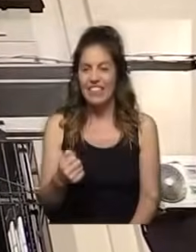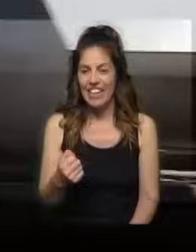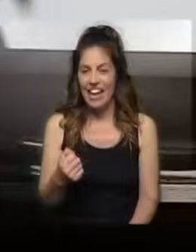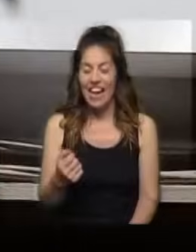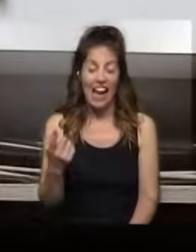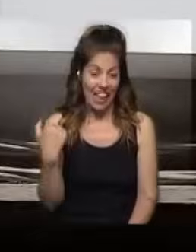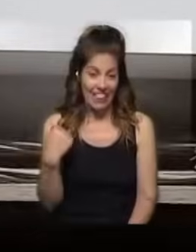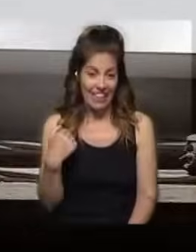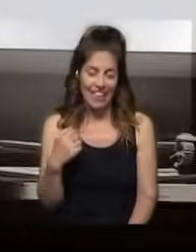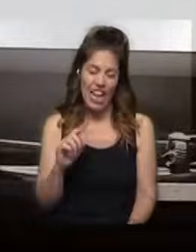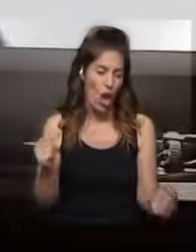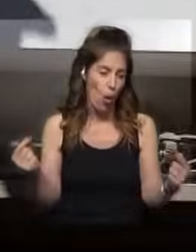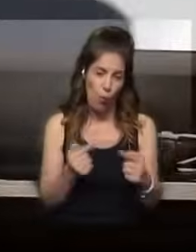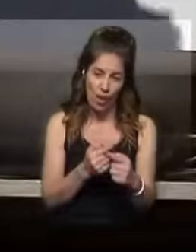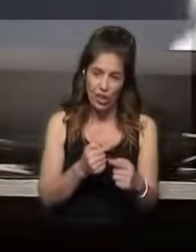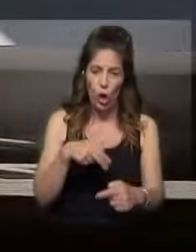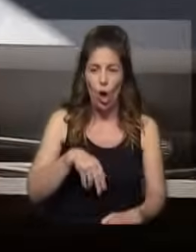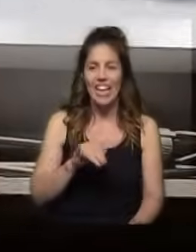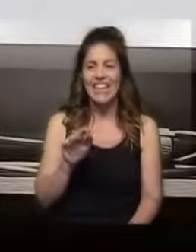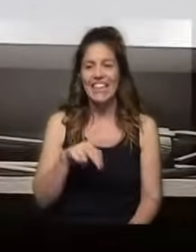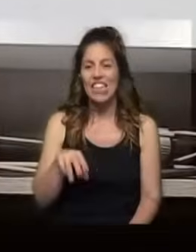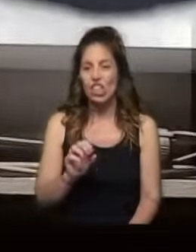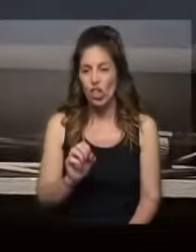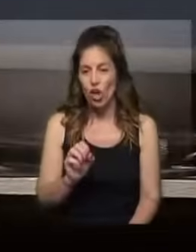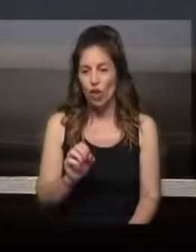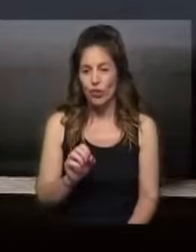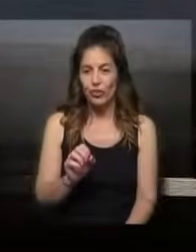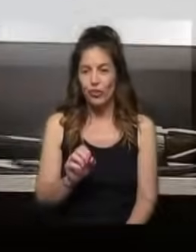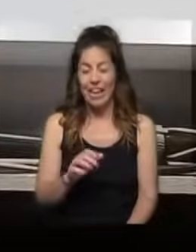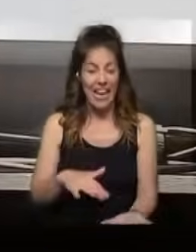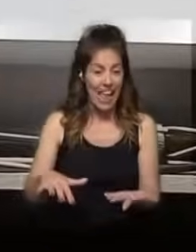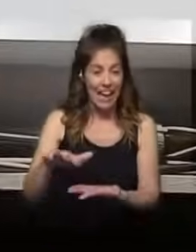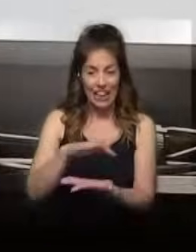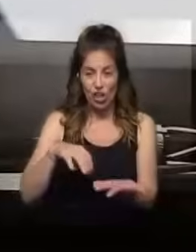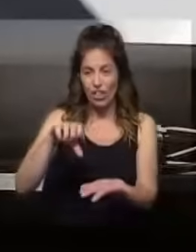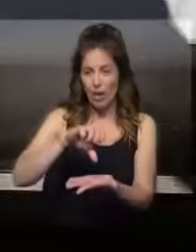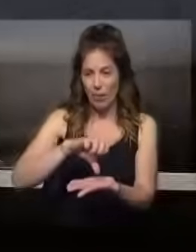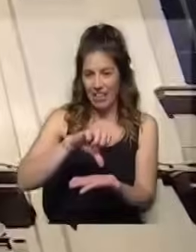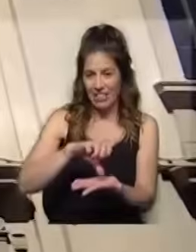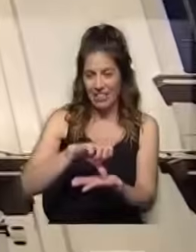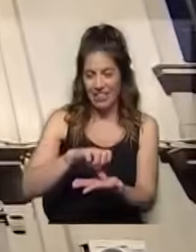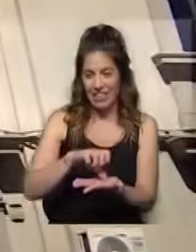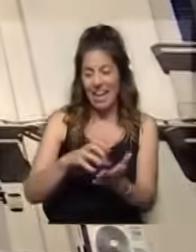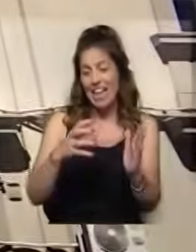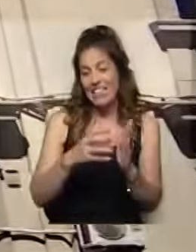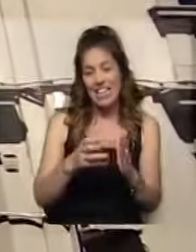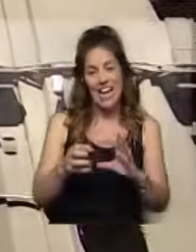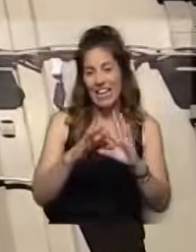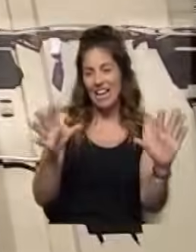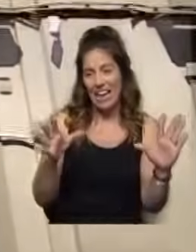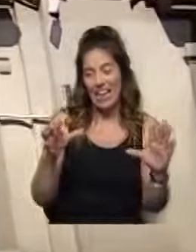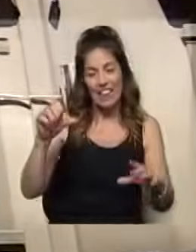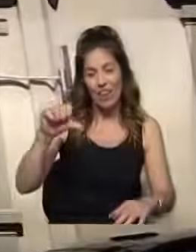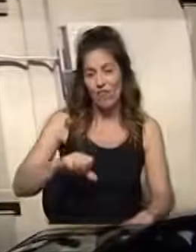eh totalmente lo opuesto a lo que es el niño decir en lo que es el la región y el país la señal clara es a déficit